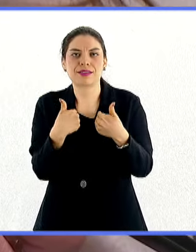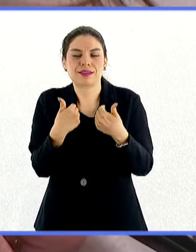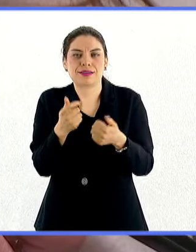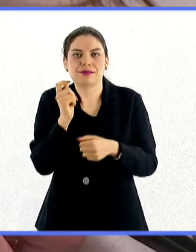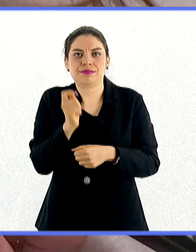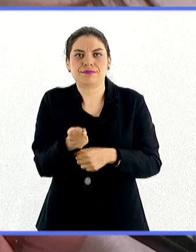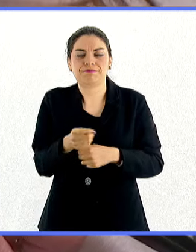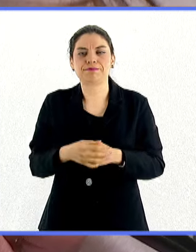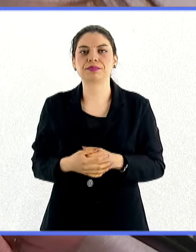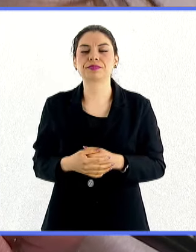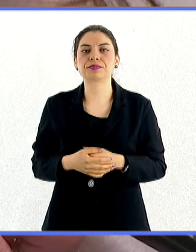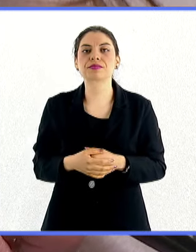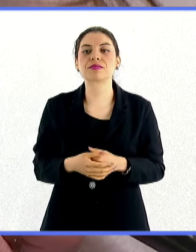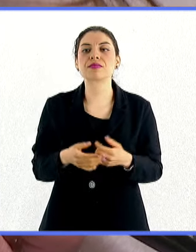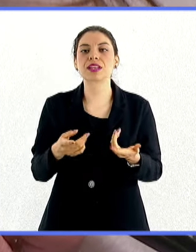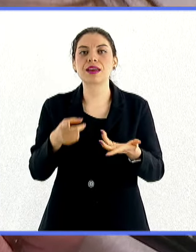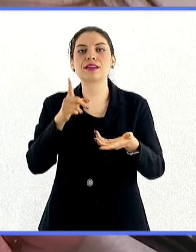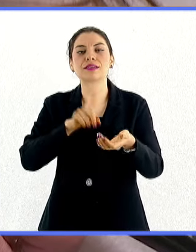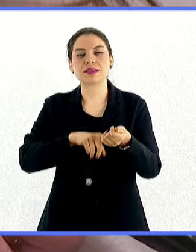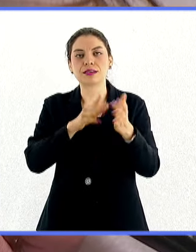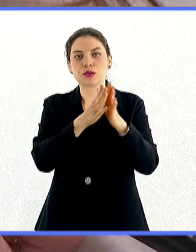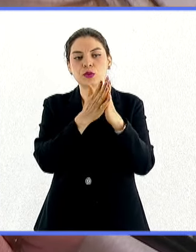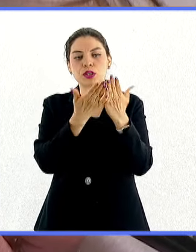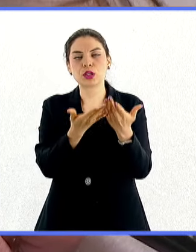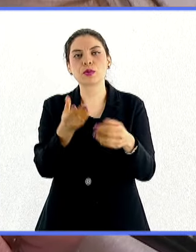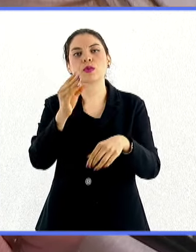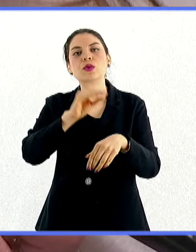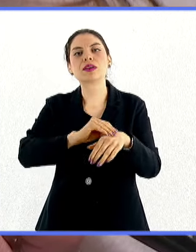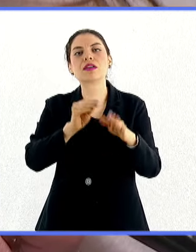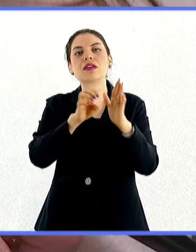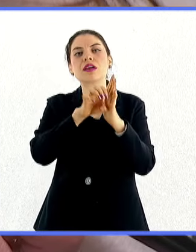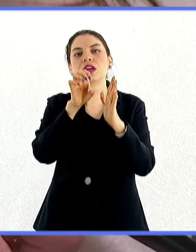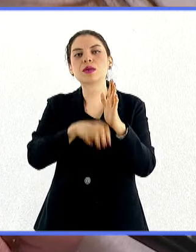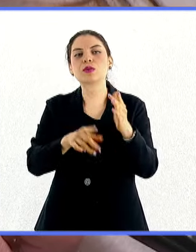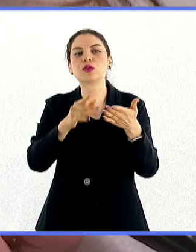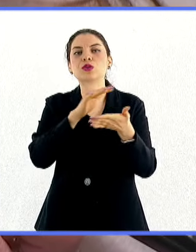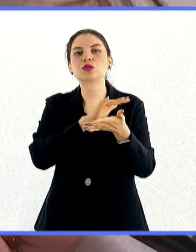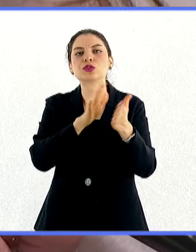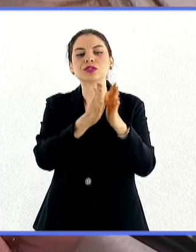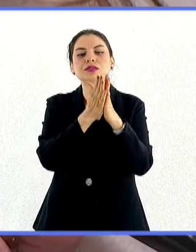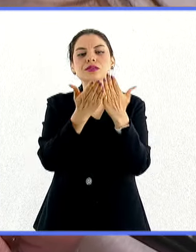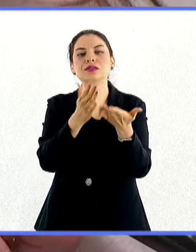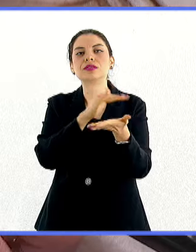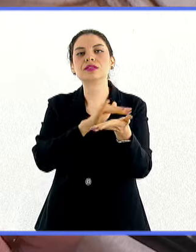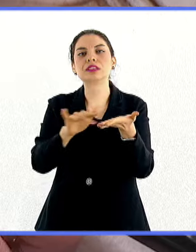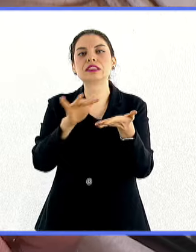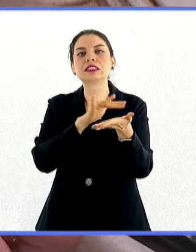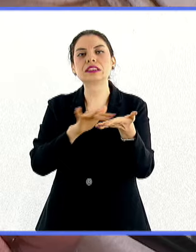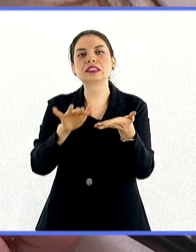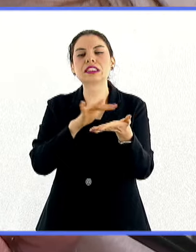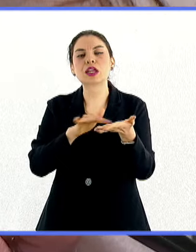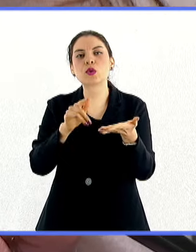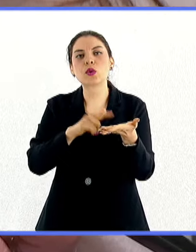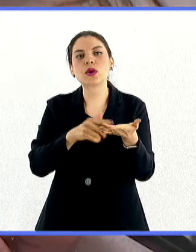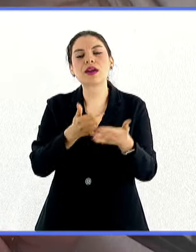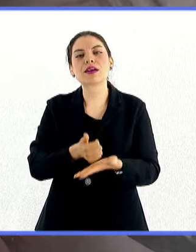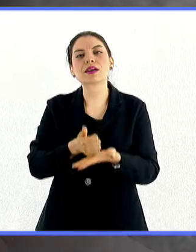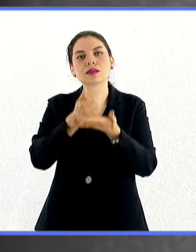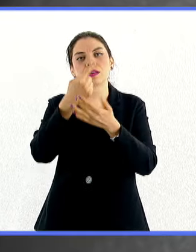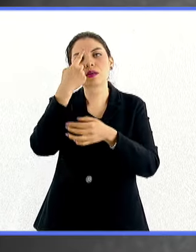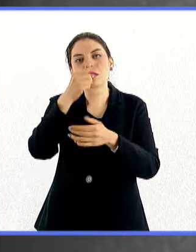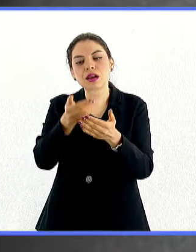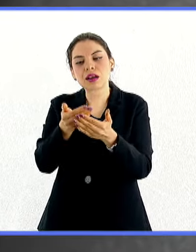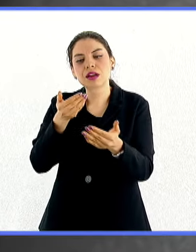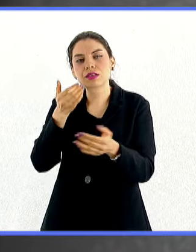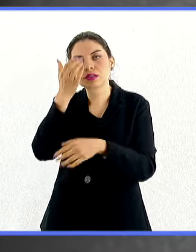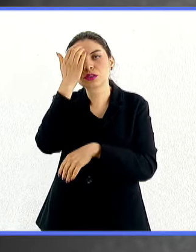además, pongo muchos ejemplos que vienen de la literatura, porque la literatura nos permite anticipar cosas. La literatura ha sido una